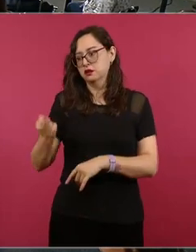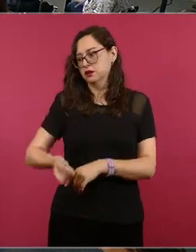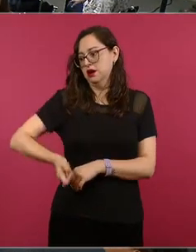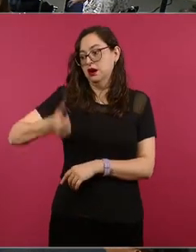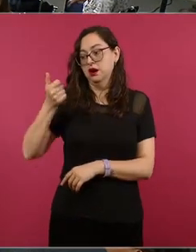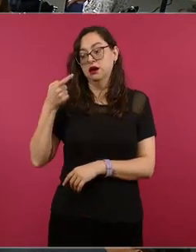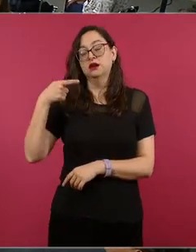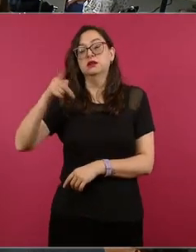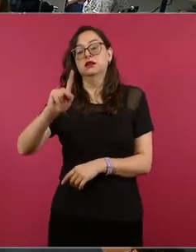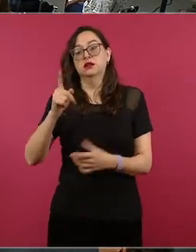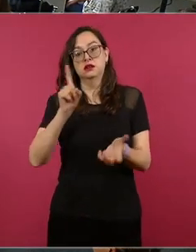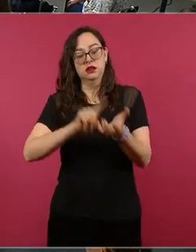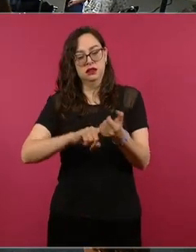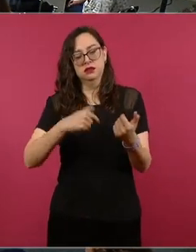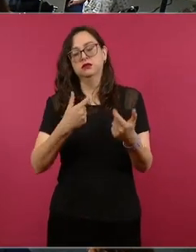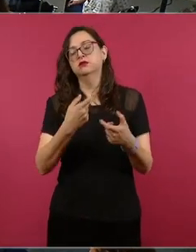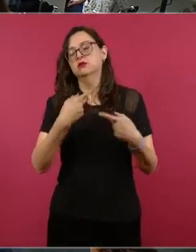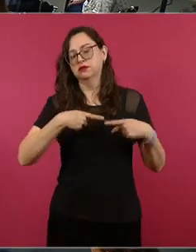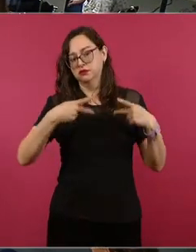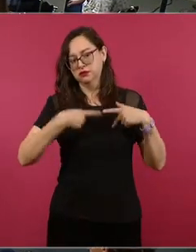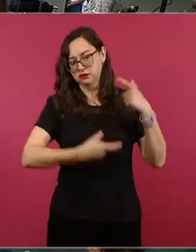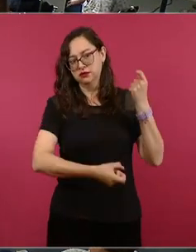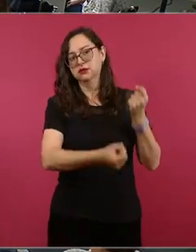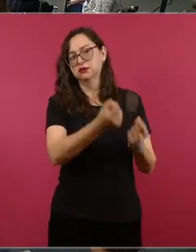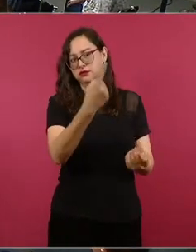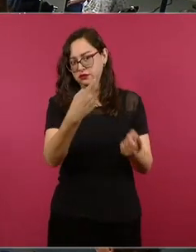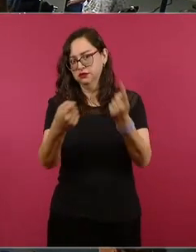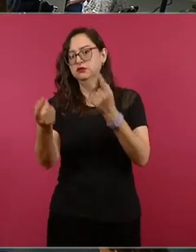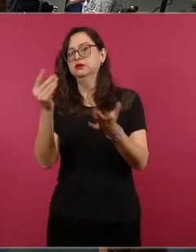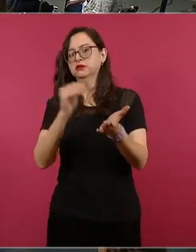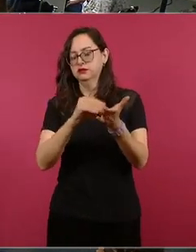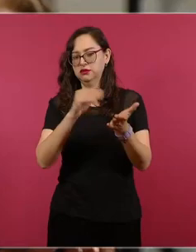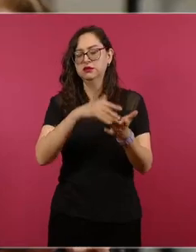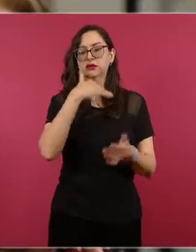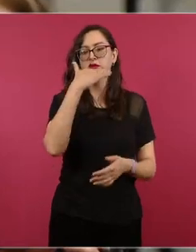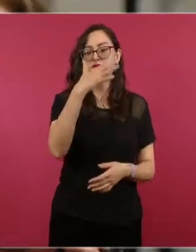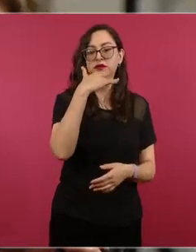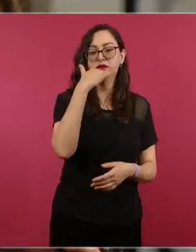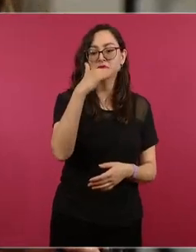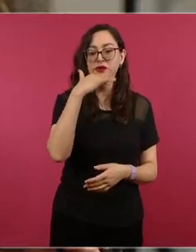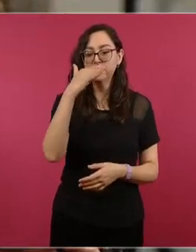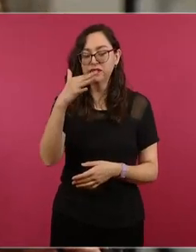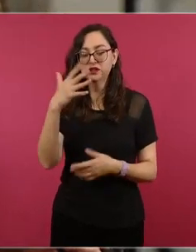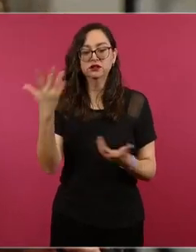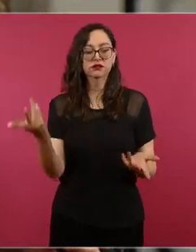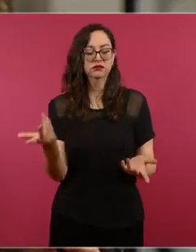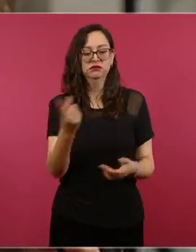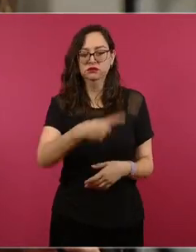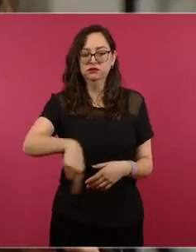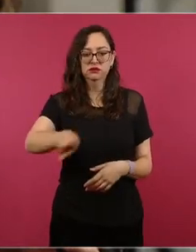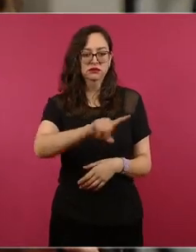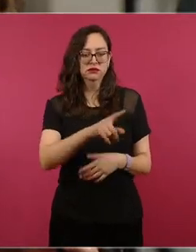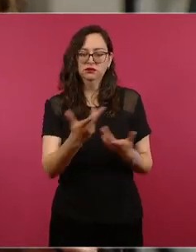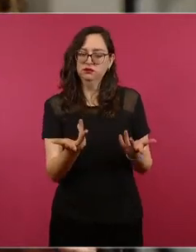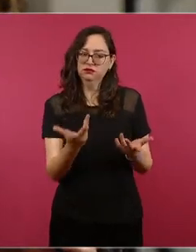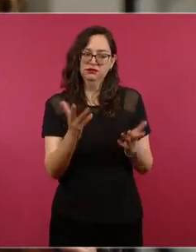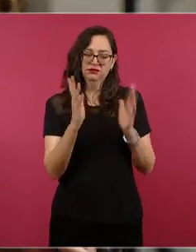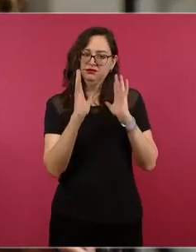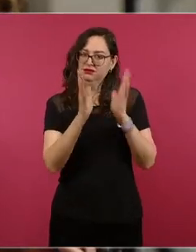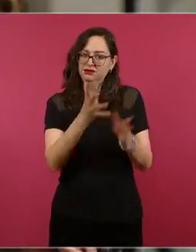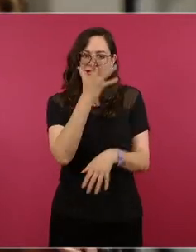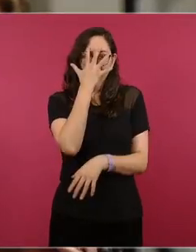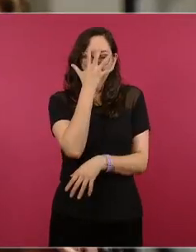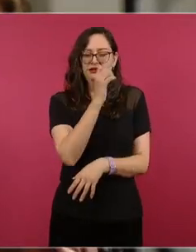que no permiten el desarrollo eficiente de la paraestatal, que para ser sinceros ya han superado todos los límites.